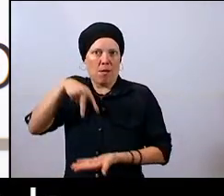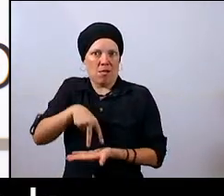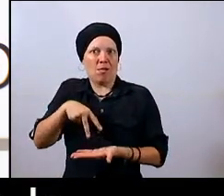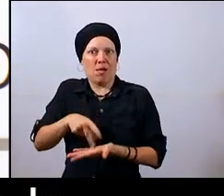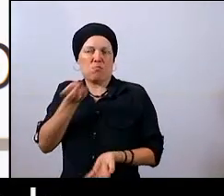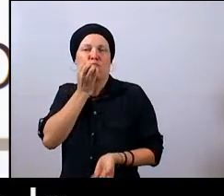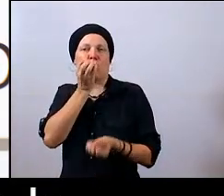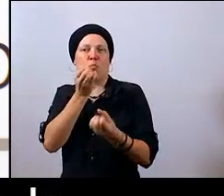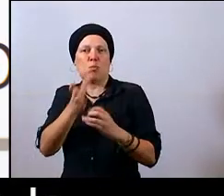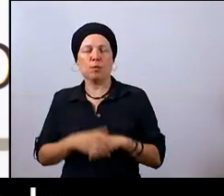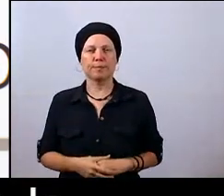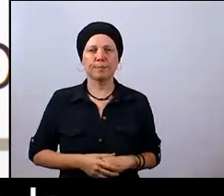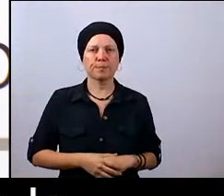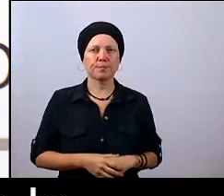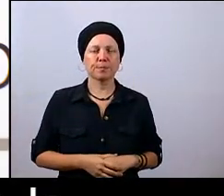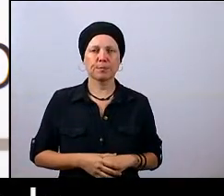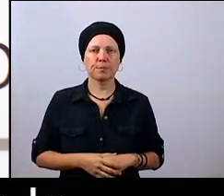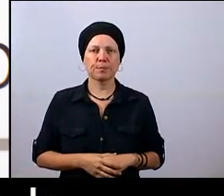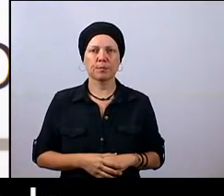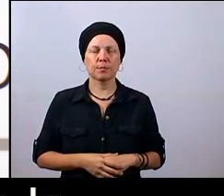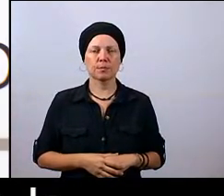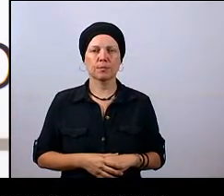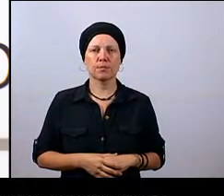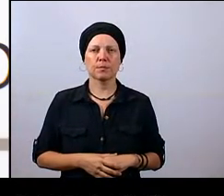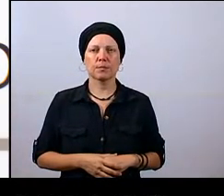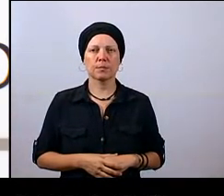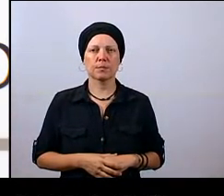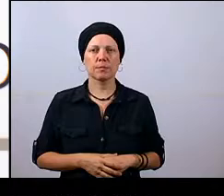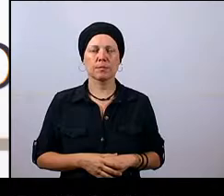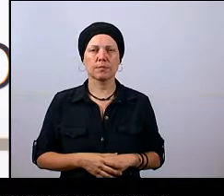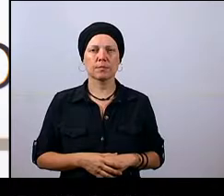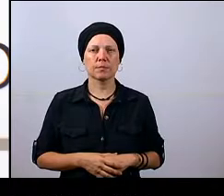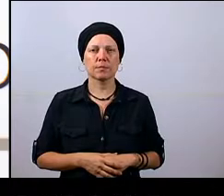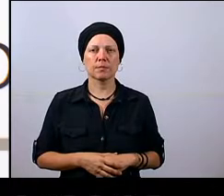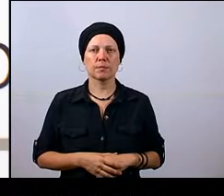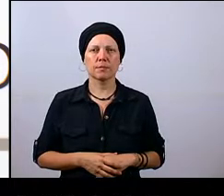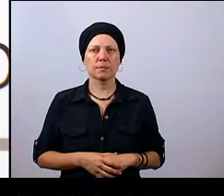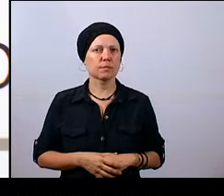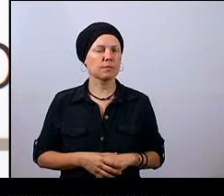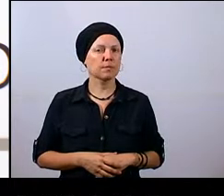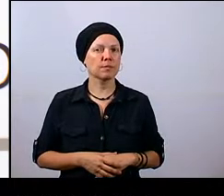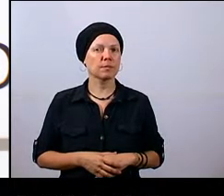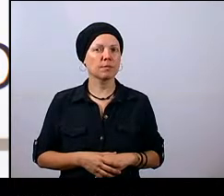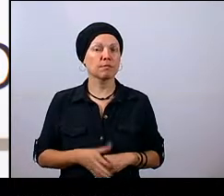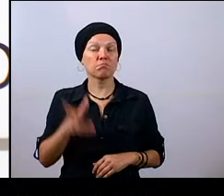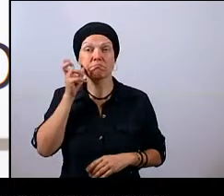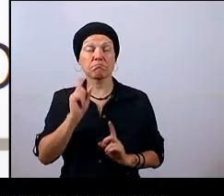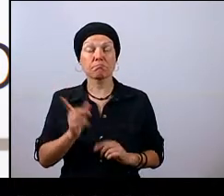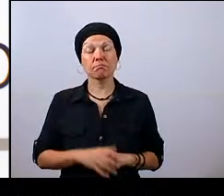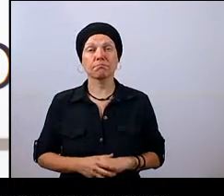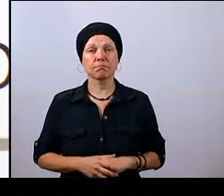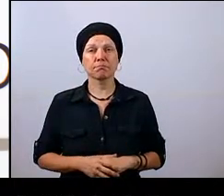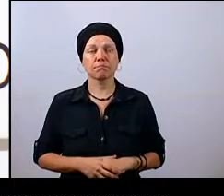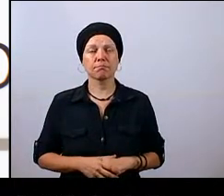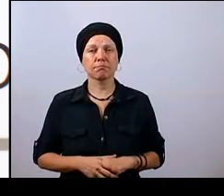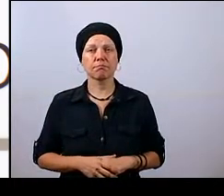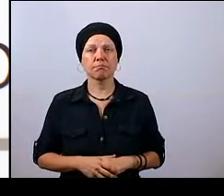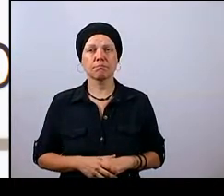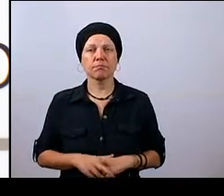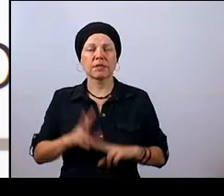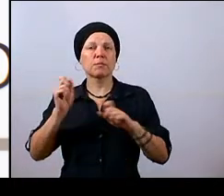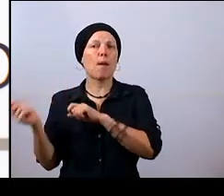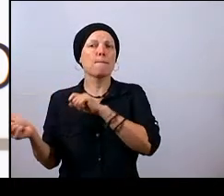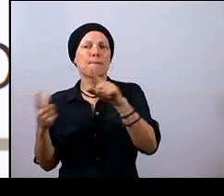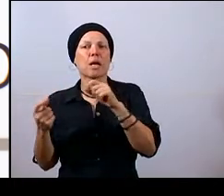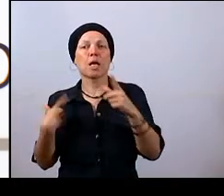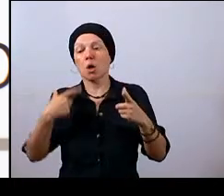competencias en este ámbito? Sí, perdón, en relación con los migrantes, bueno, pues